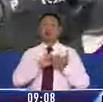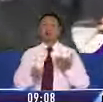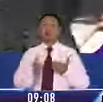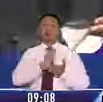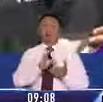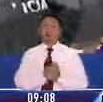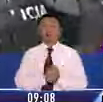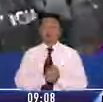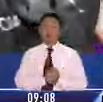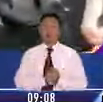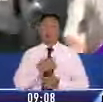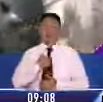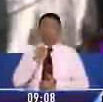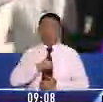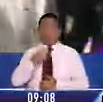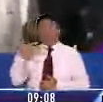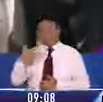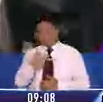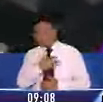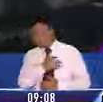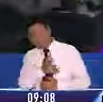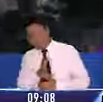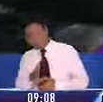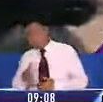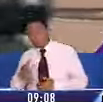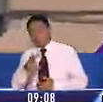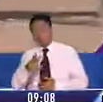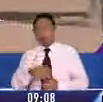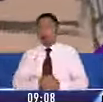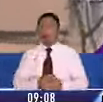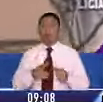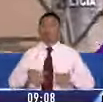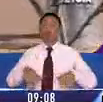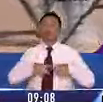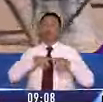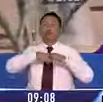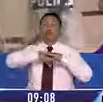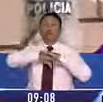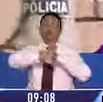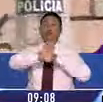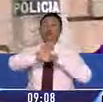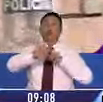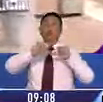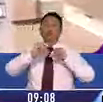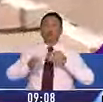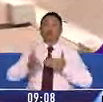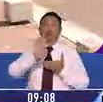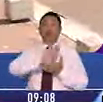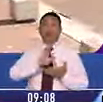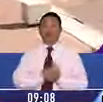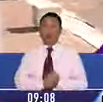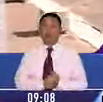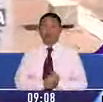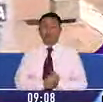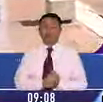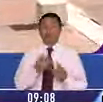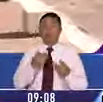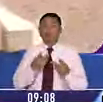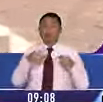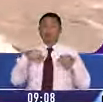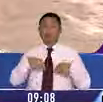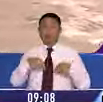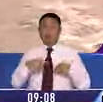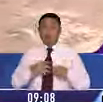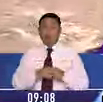Legislativo. Vamos a tratar de pasar hacia uno de los ingresos de la asamblea, que también está